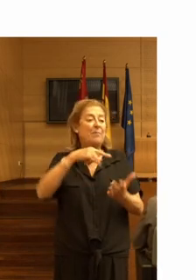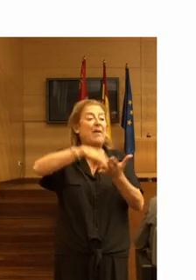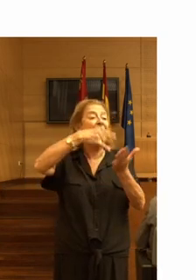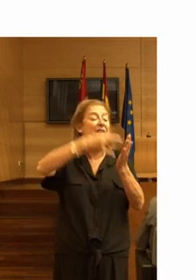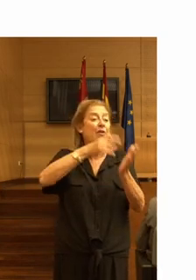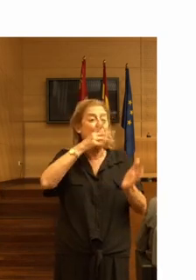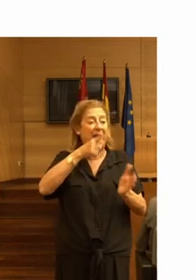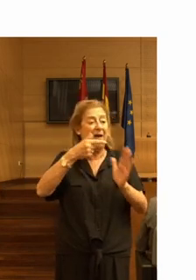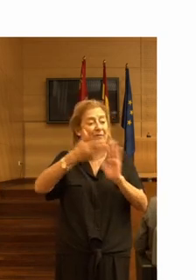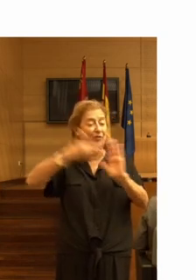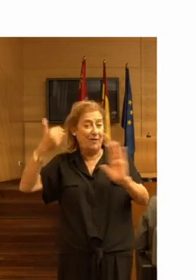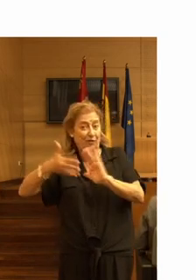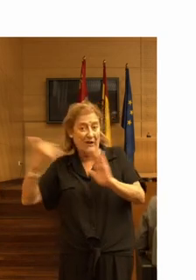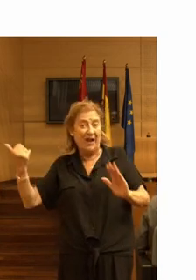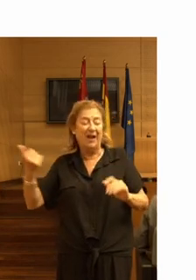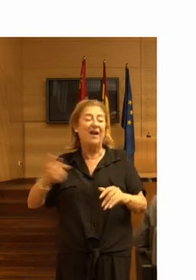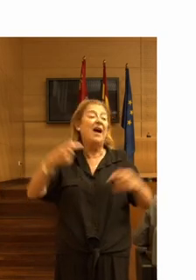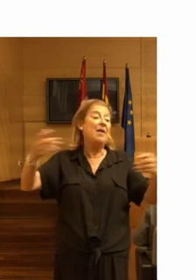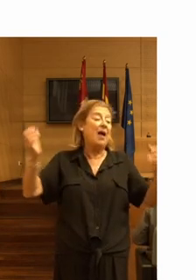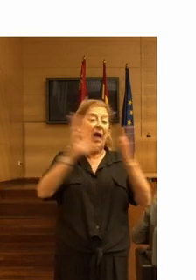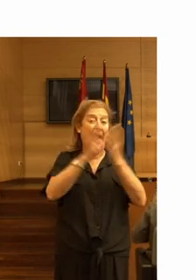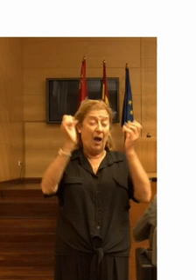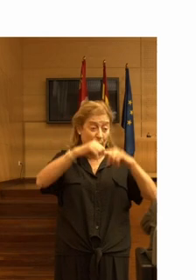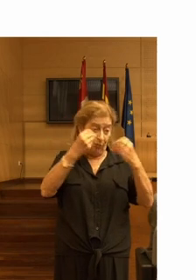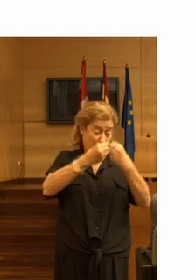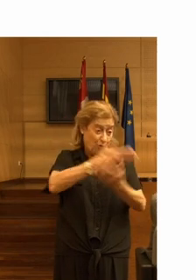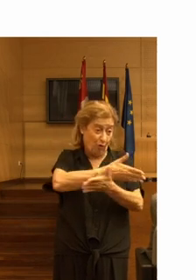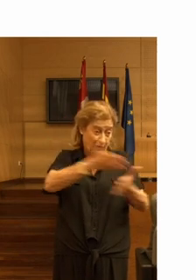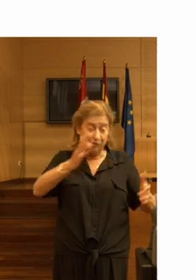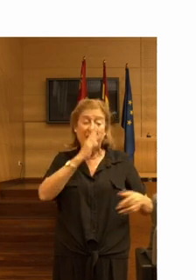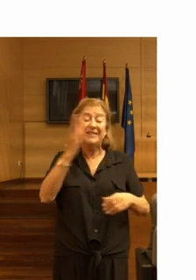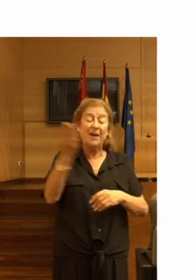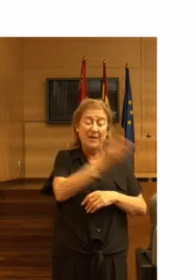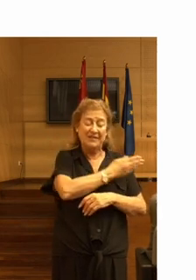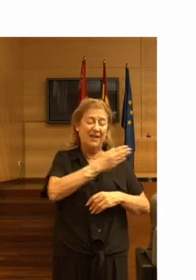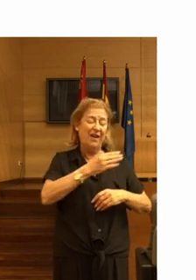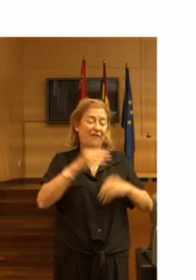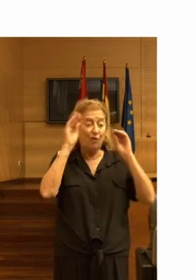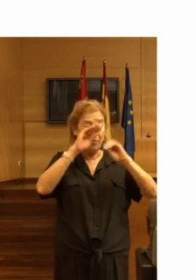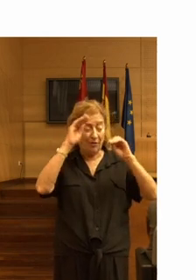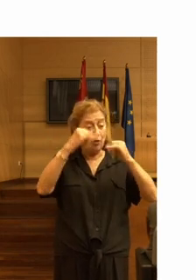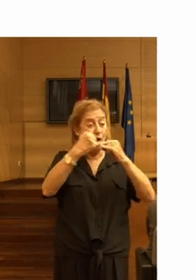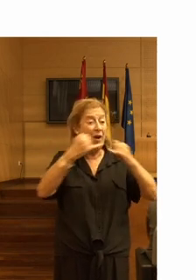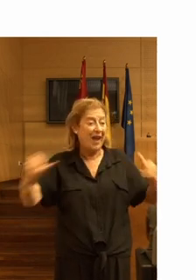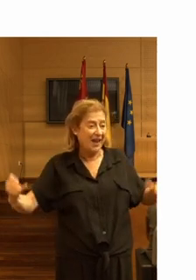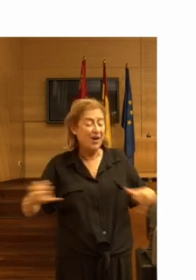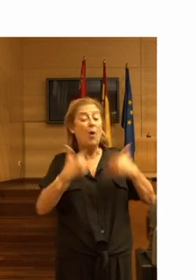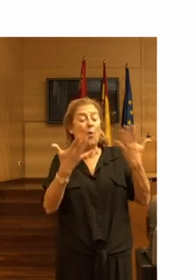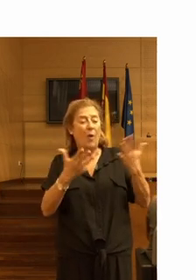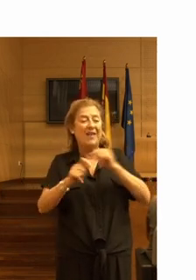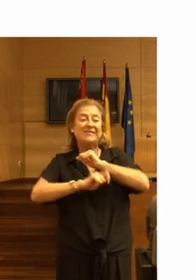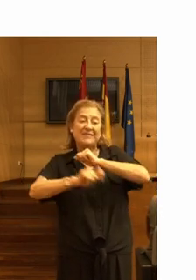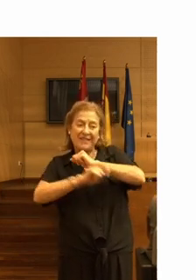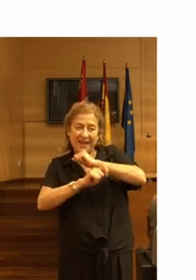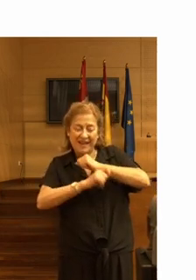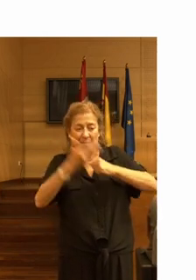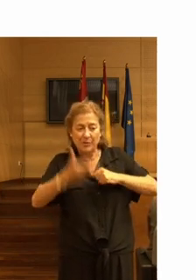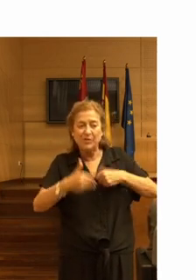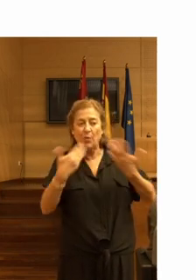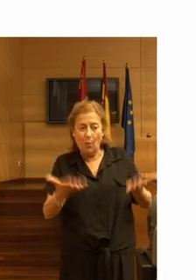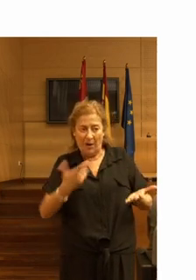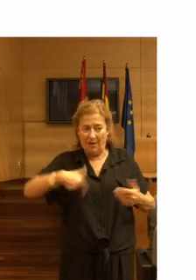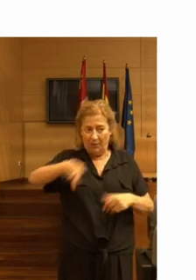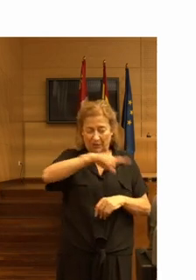planificación para la retirada. Pactar con ellos a través de formaciones online cuáles son las claves estratégicas que en